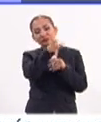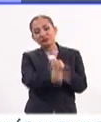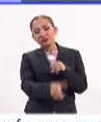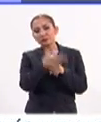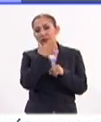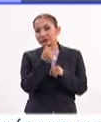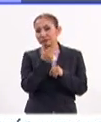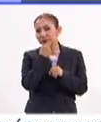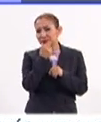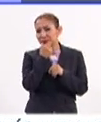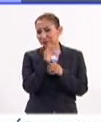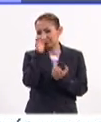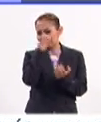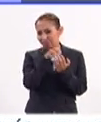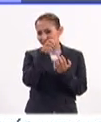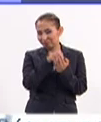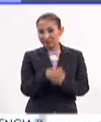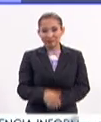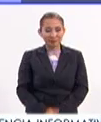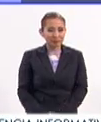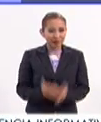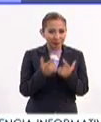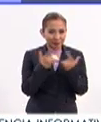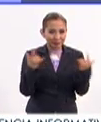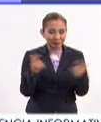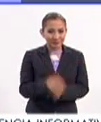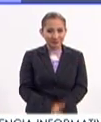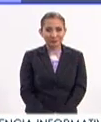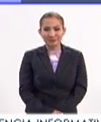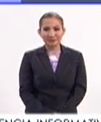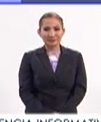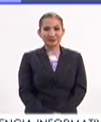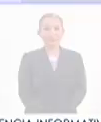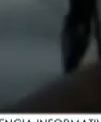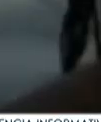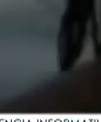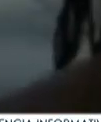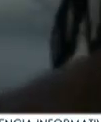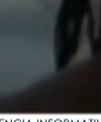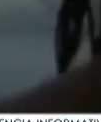este importantísimo acontecimiento histórico.